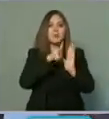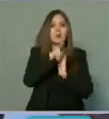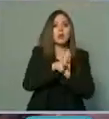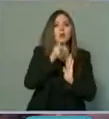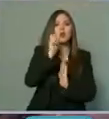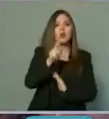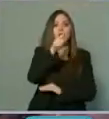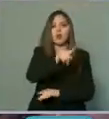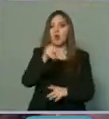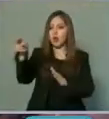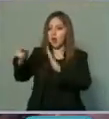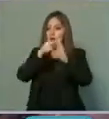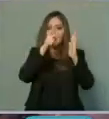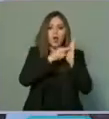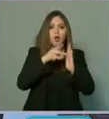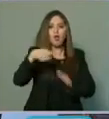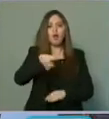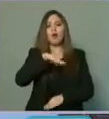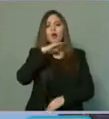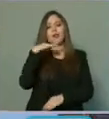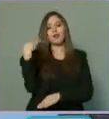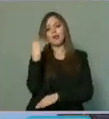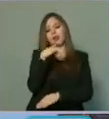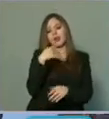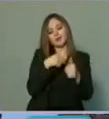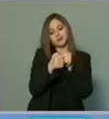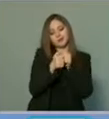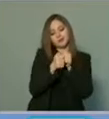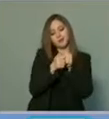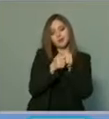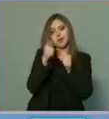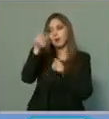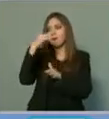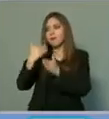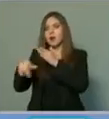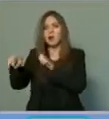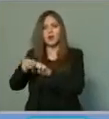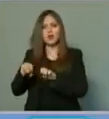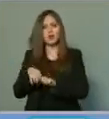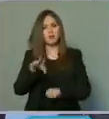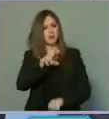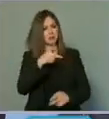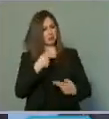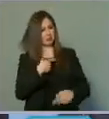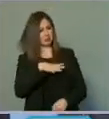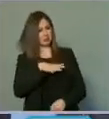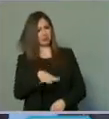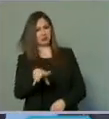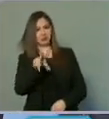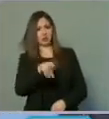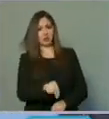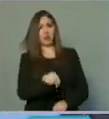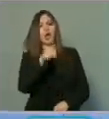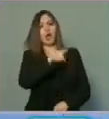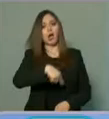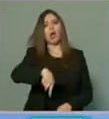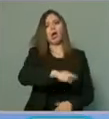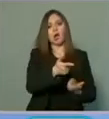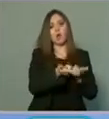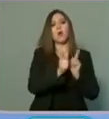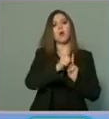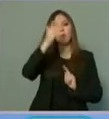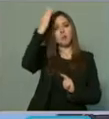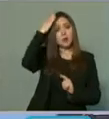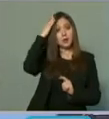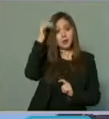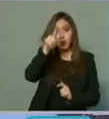en el celular. ¿Qué pasó? ¿Cómo es el trabajar en equipo? Y la persona lo niega. Entonces ahí ya los líderes tienen que ver,